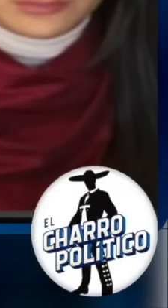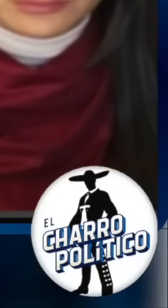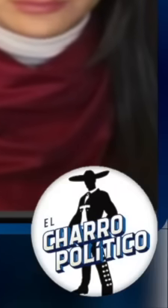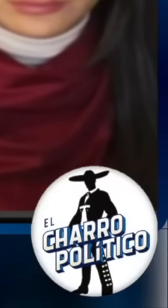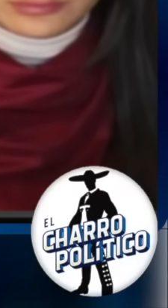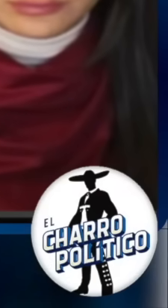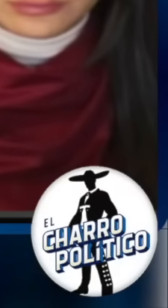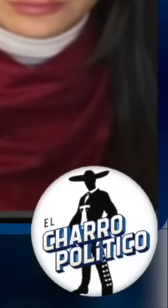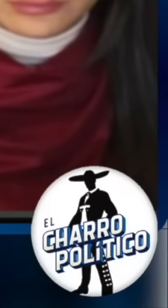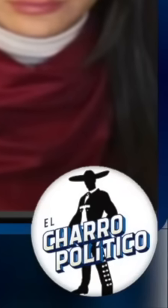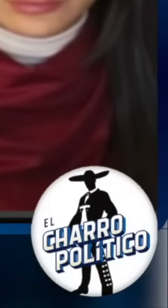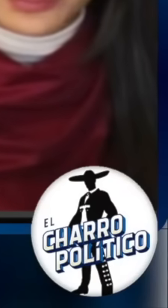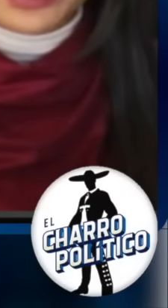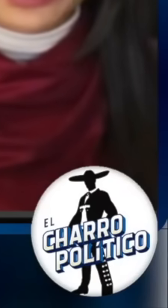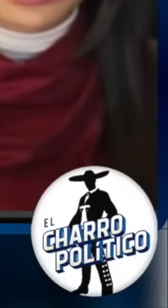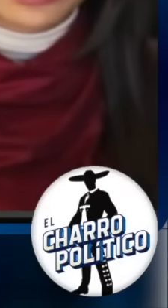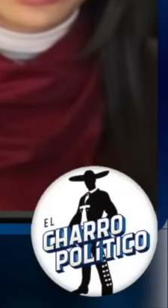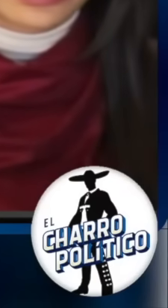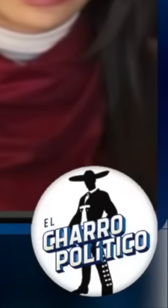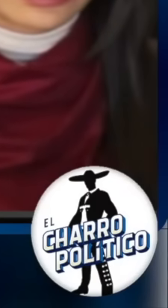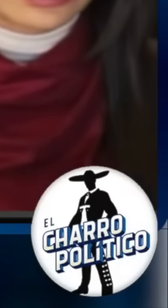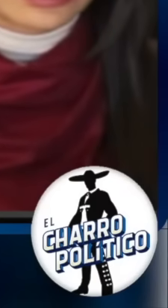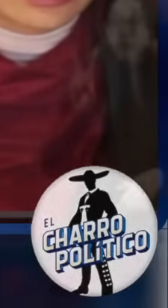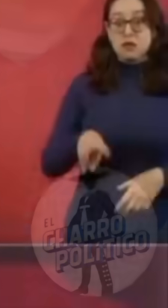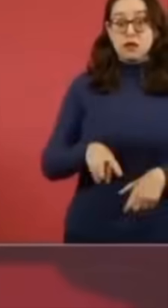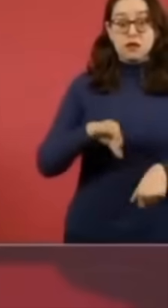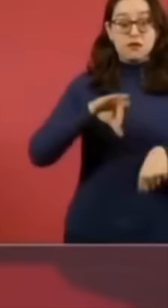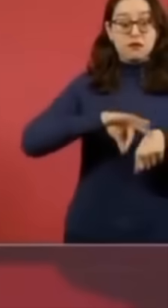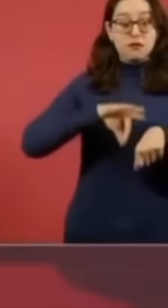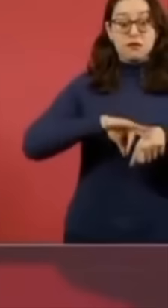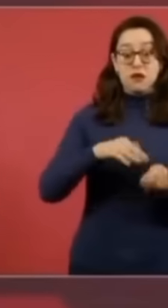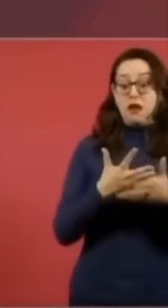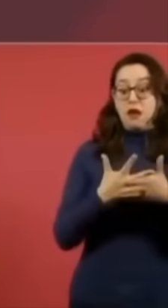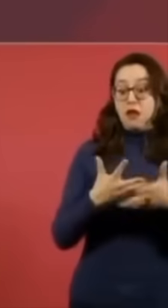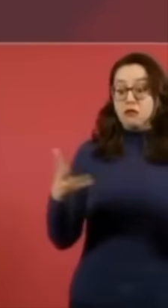Farmacia más grande del mundo.